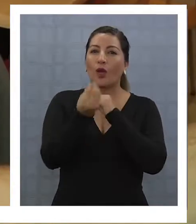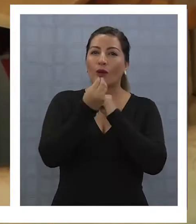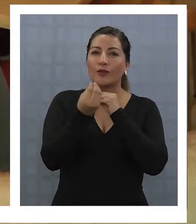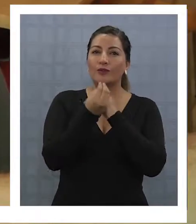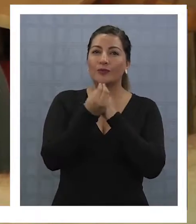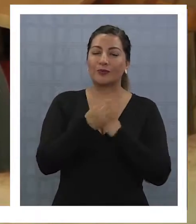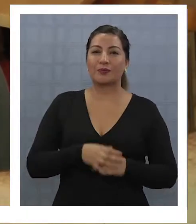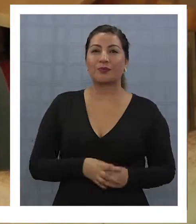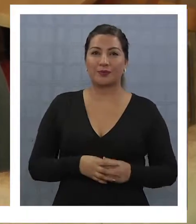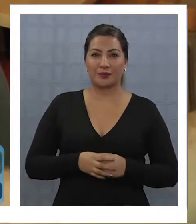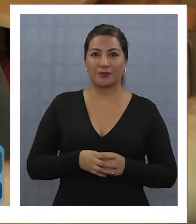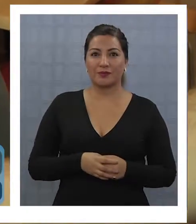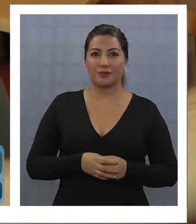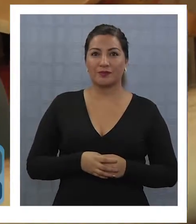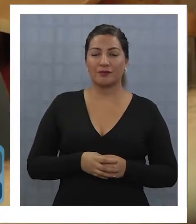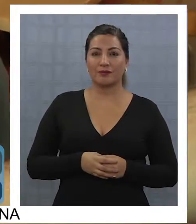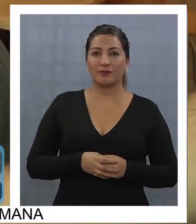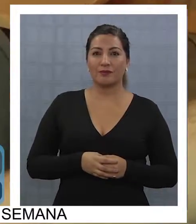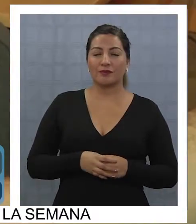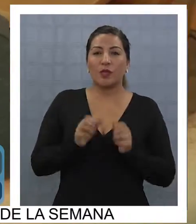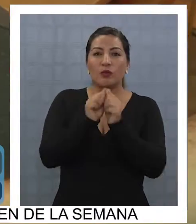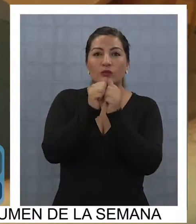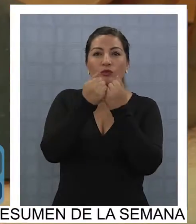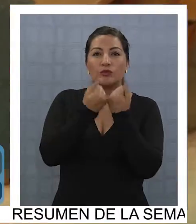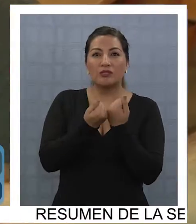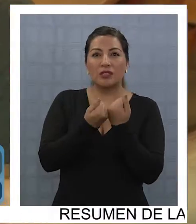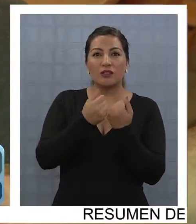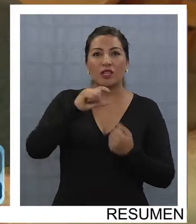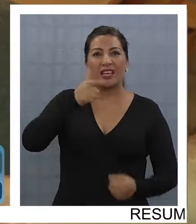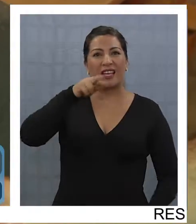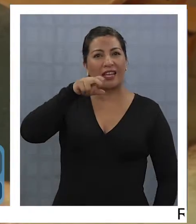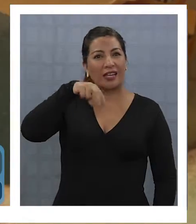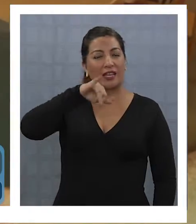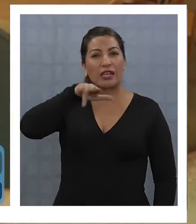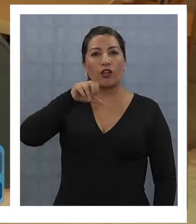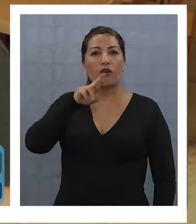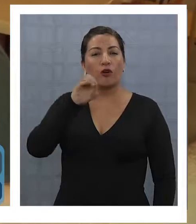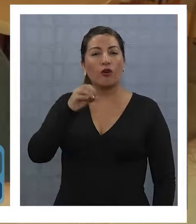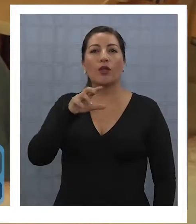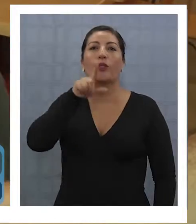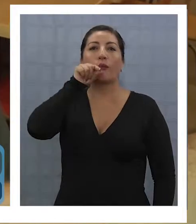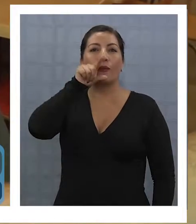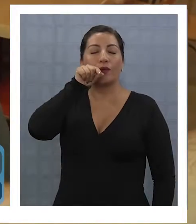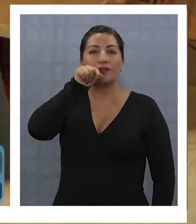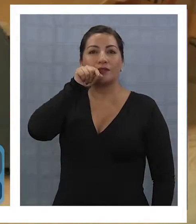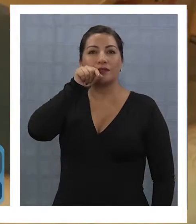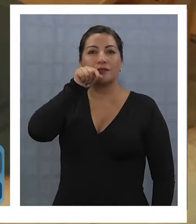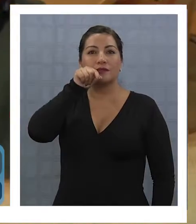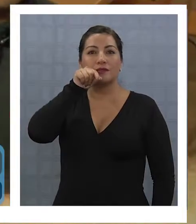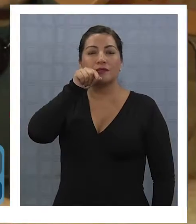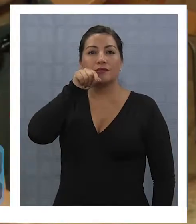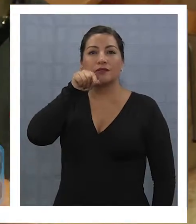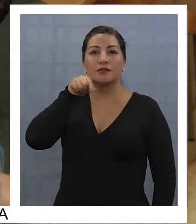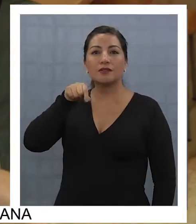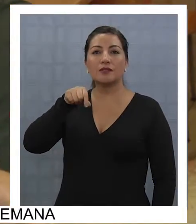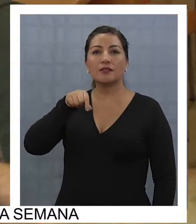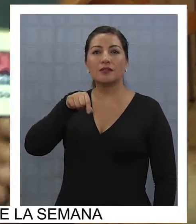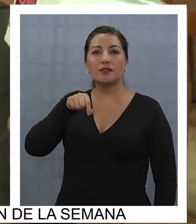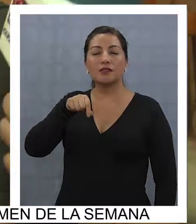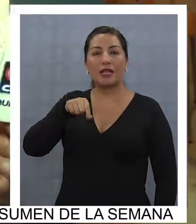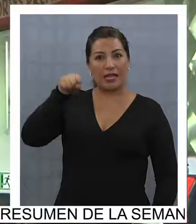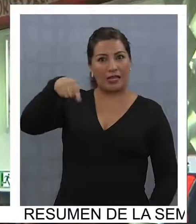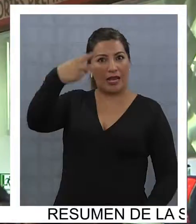Comí un hamburgueso, un sándwich granjero de pollo. ¿Ya? Del maestro, del Juan Maestro.